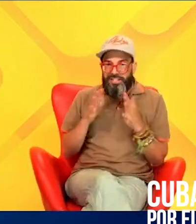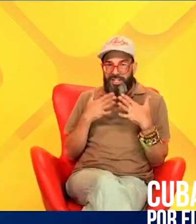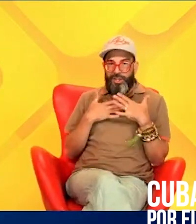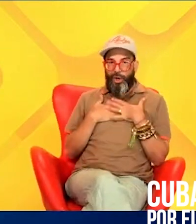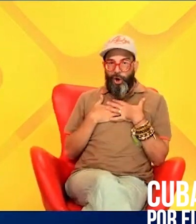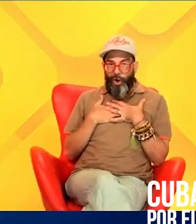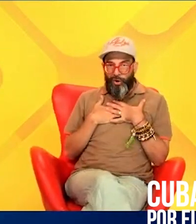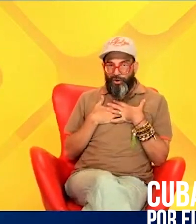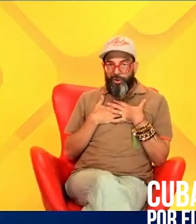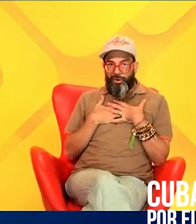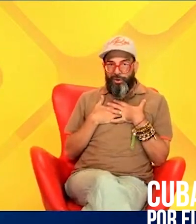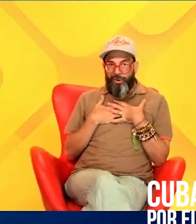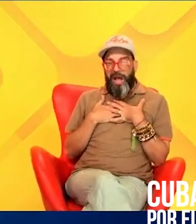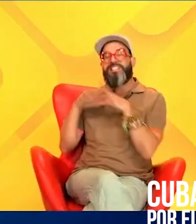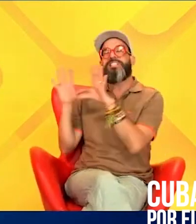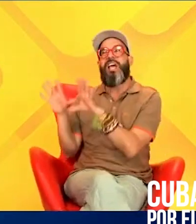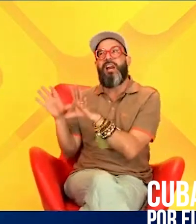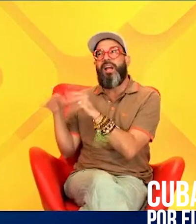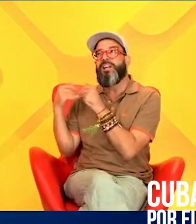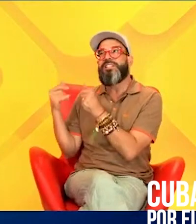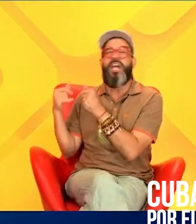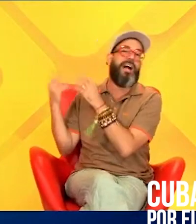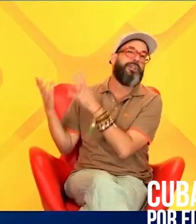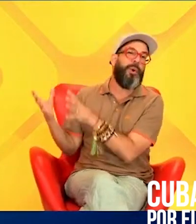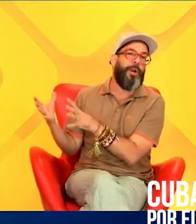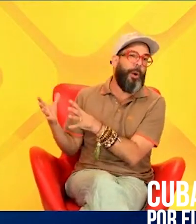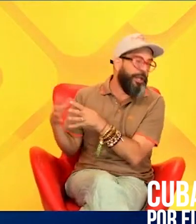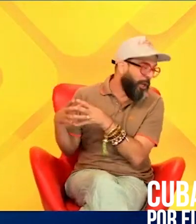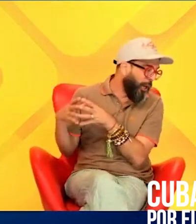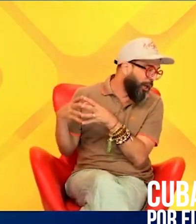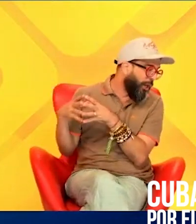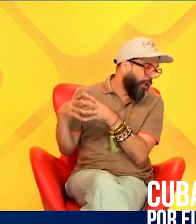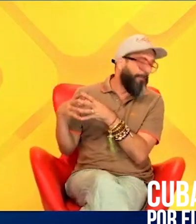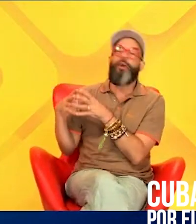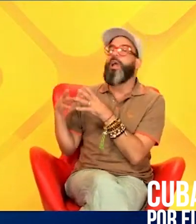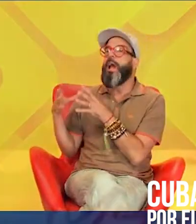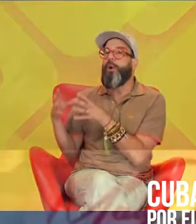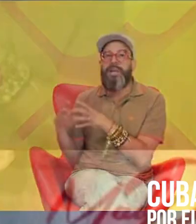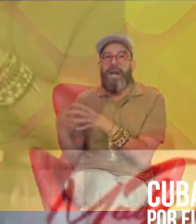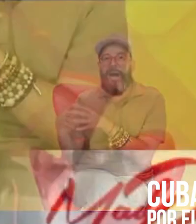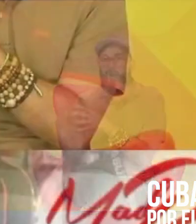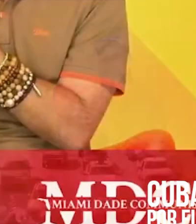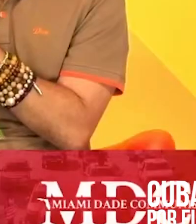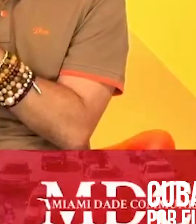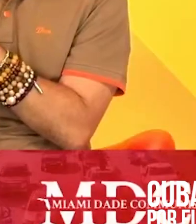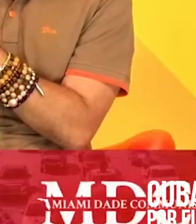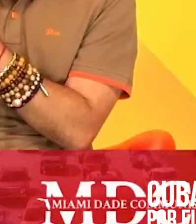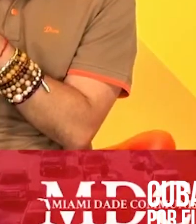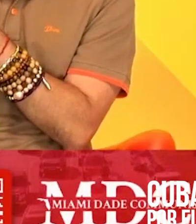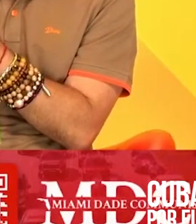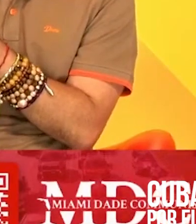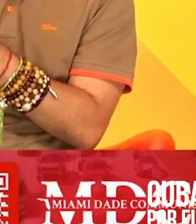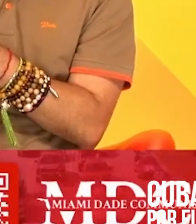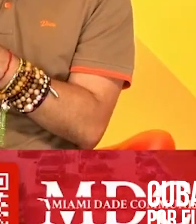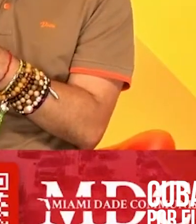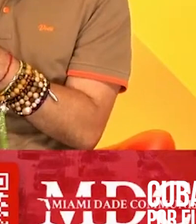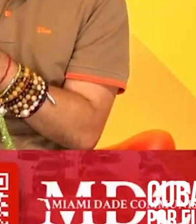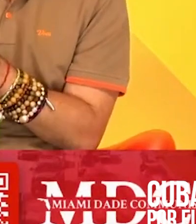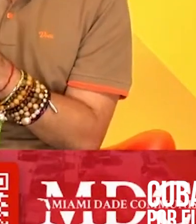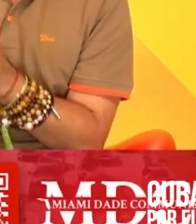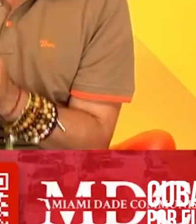que decidió hacer ese acto Heroico porque la obligaron Ella es